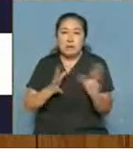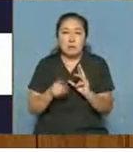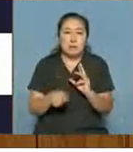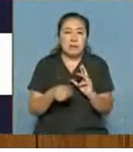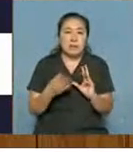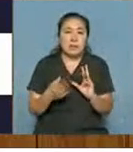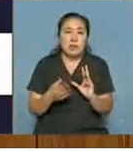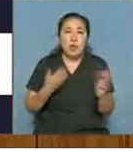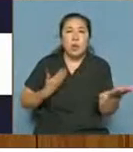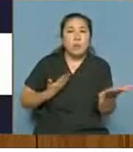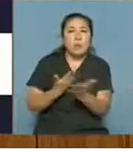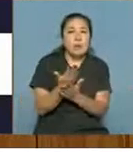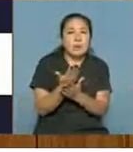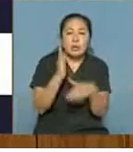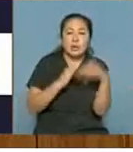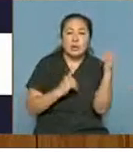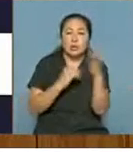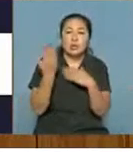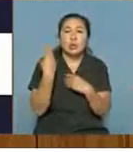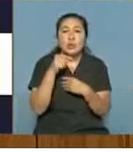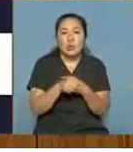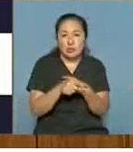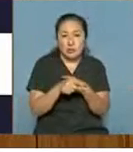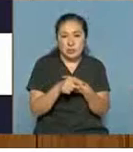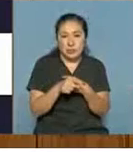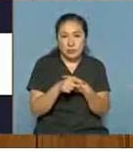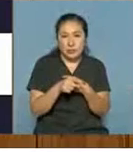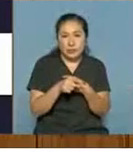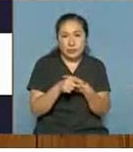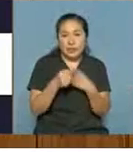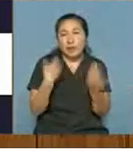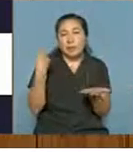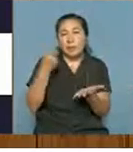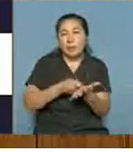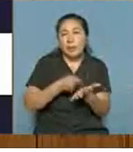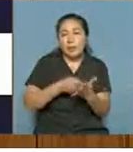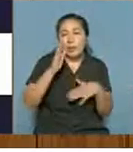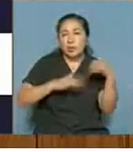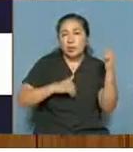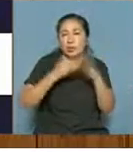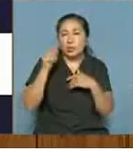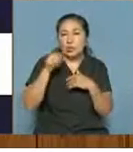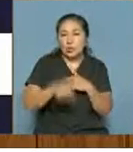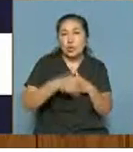de licitación para esta construcción, el financiamiento, la construcción.